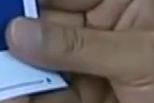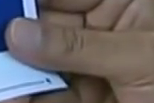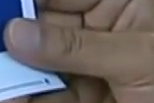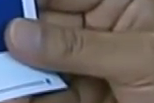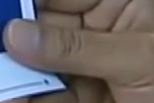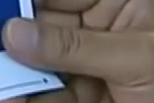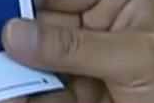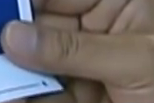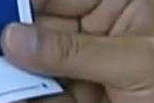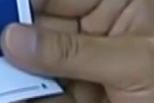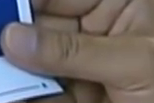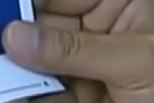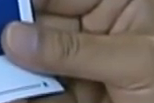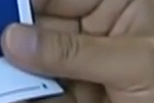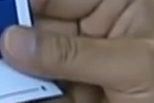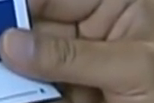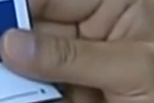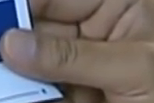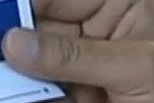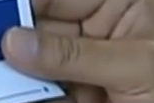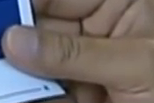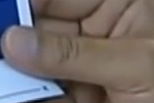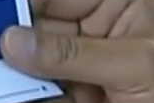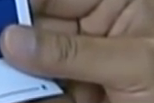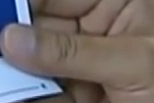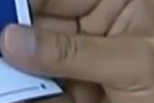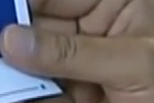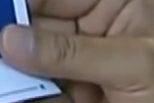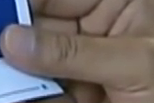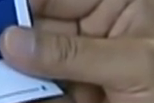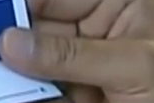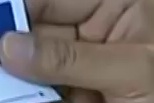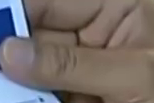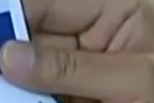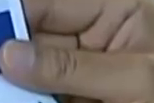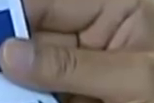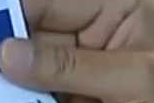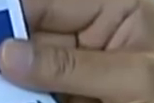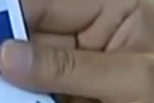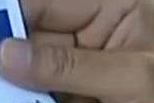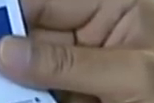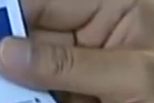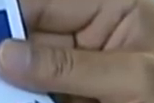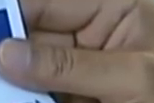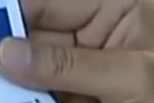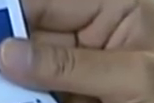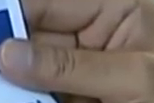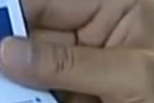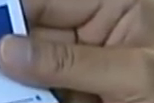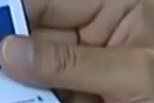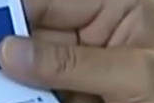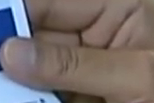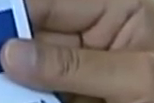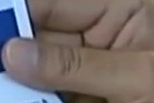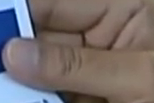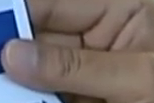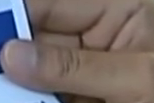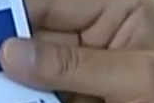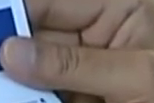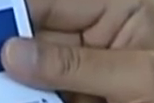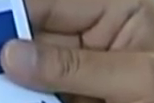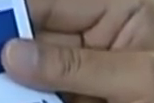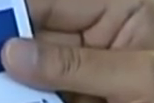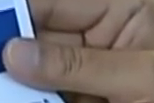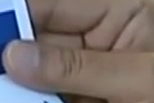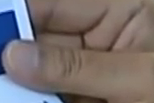apure 12 aragua 3 en barinas un en bolívar 1 en cojedes